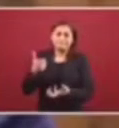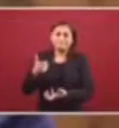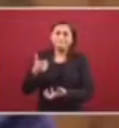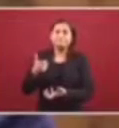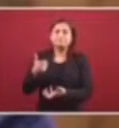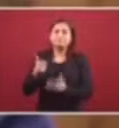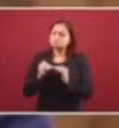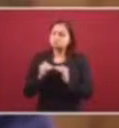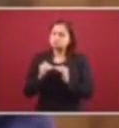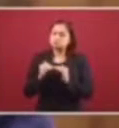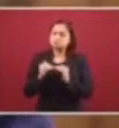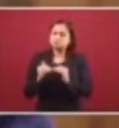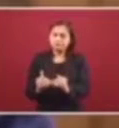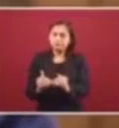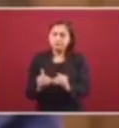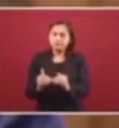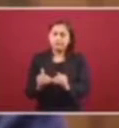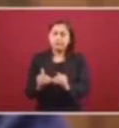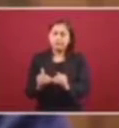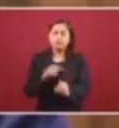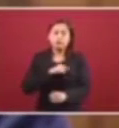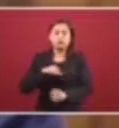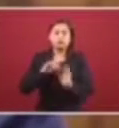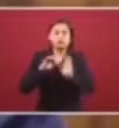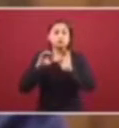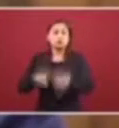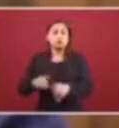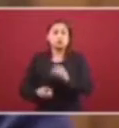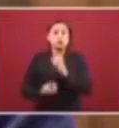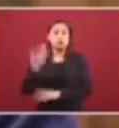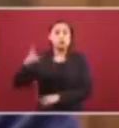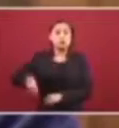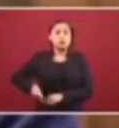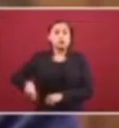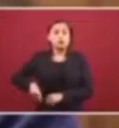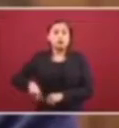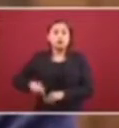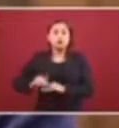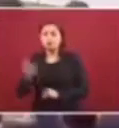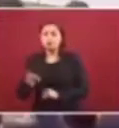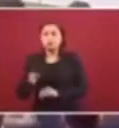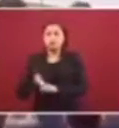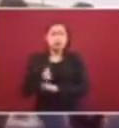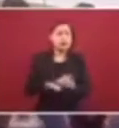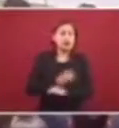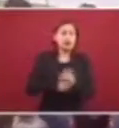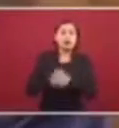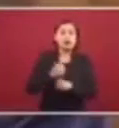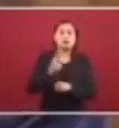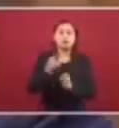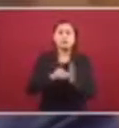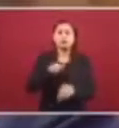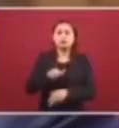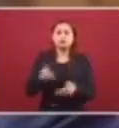gobierno federal actual una estrategia de desarrollo para el país. No hay claridad de objetivos